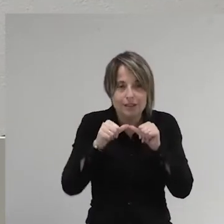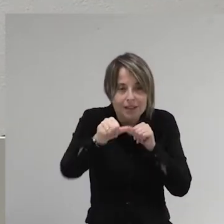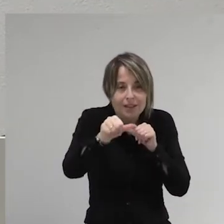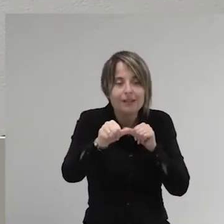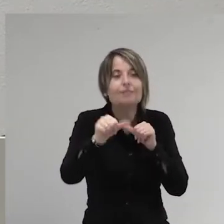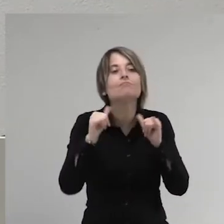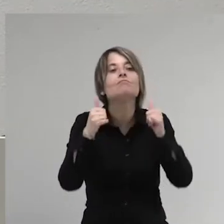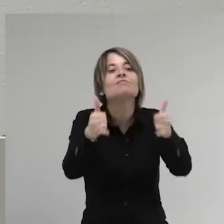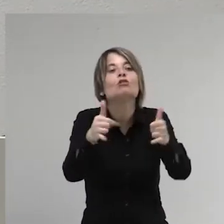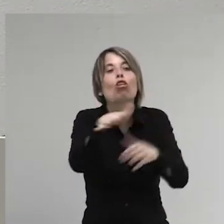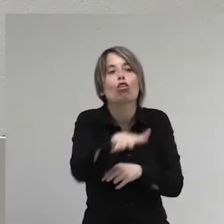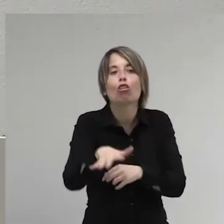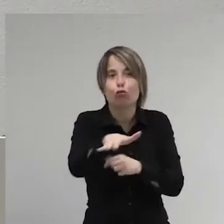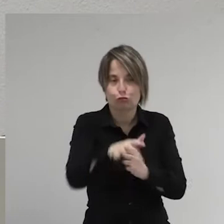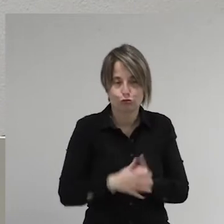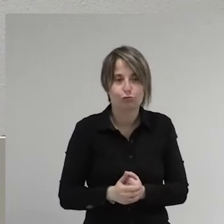venir.